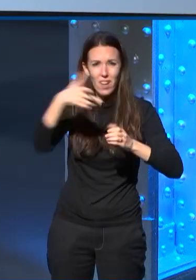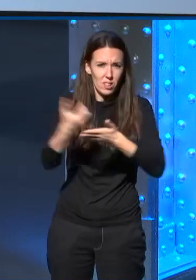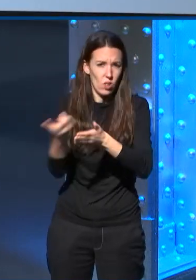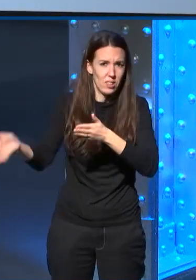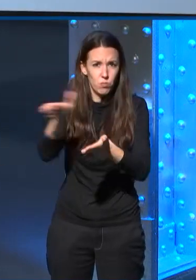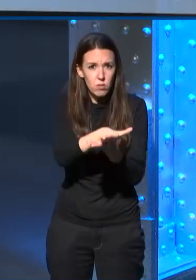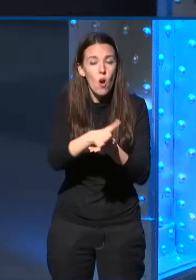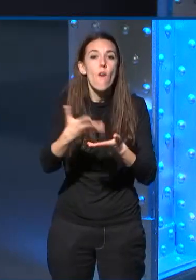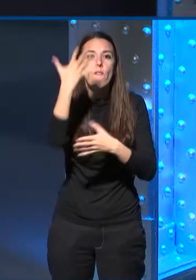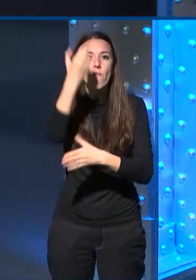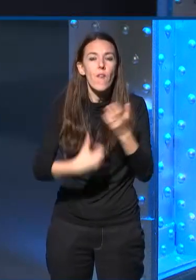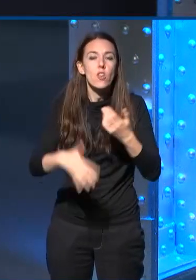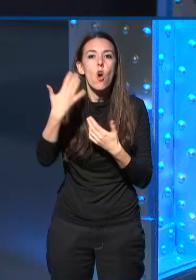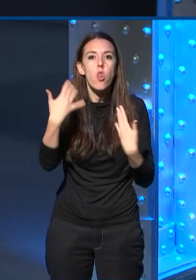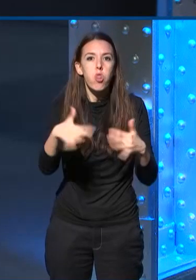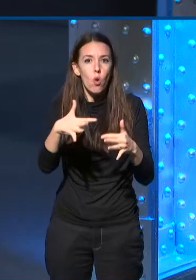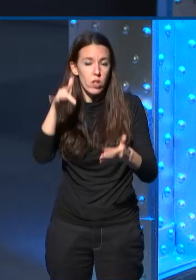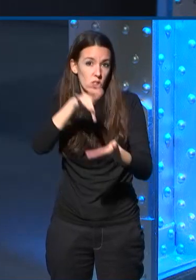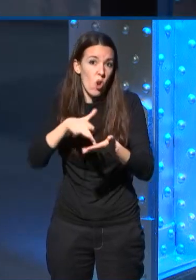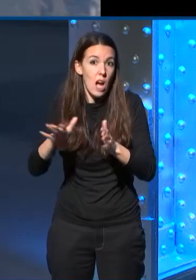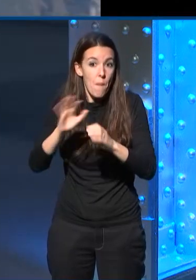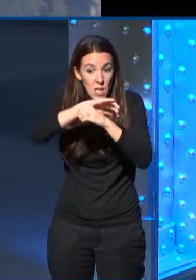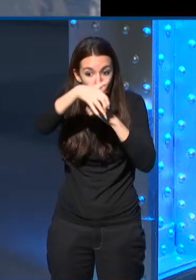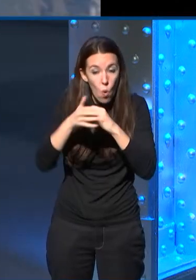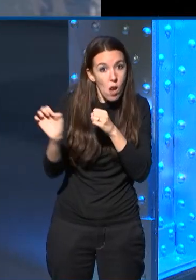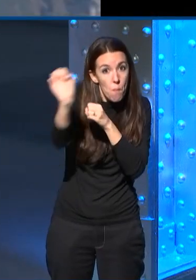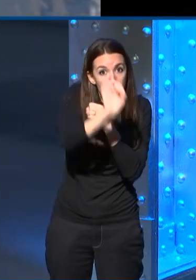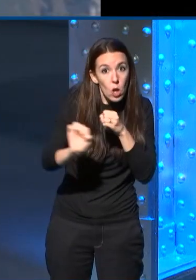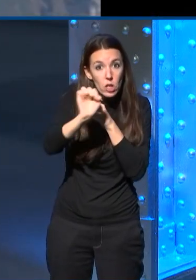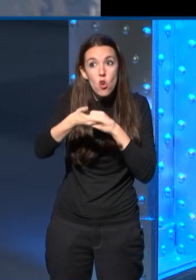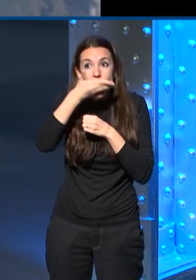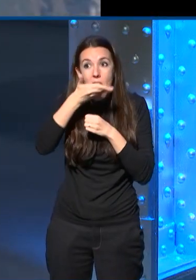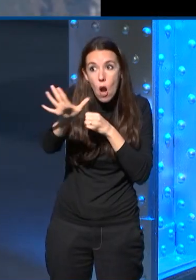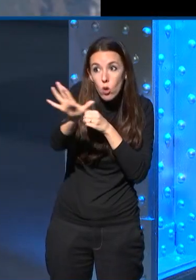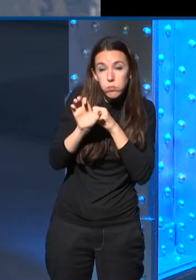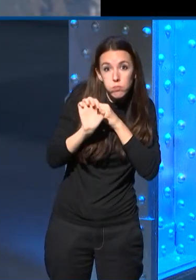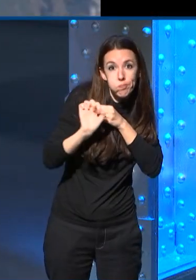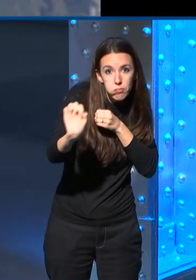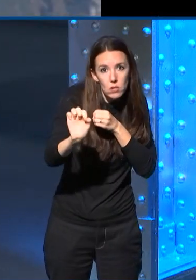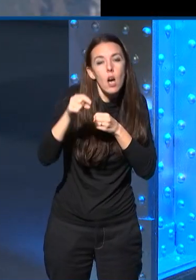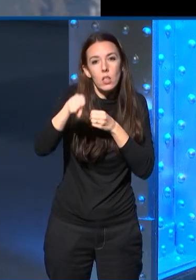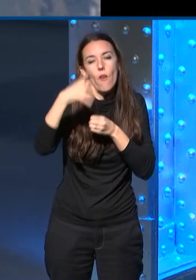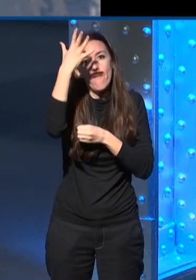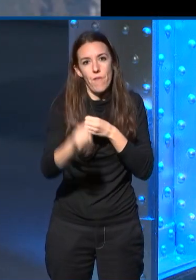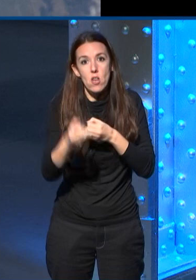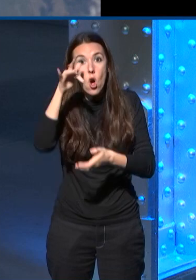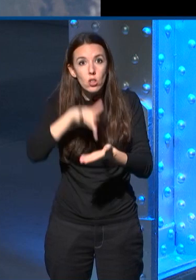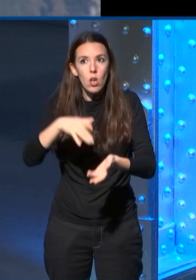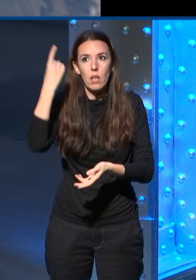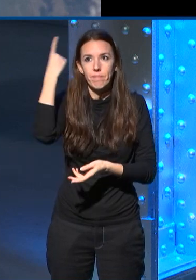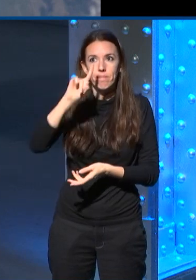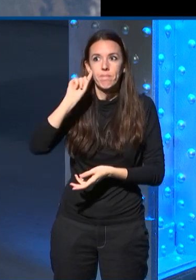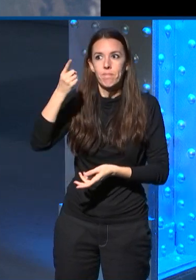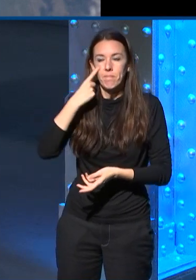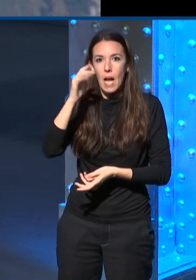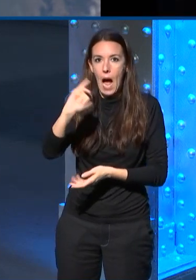losetas que forman parte del escudo térmico que recubre toda la panza, bueno, y todo el transbordador. lo peor de todo es que ya lo habían detectado estando en órbita, que